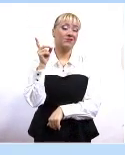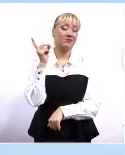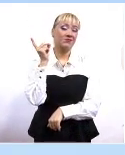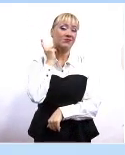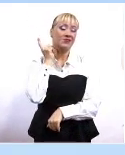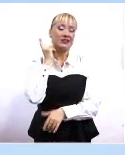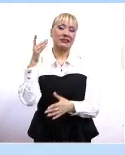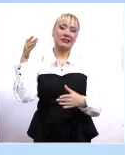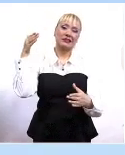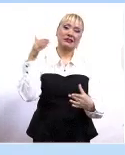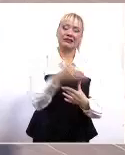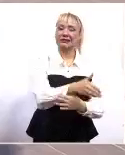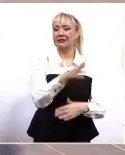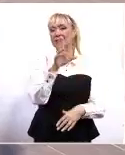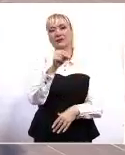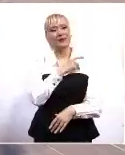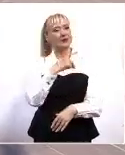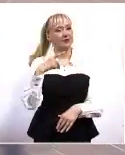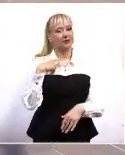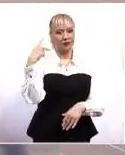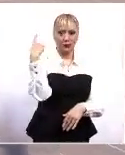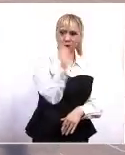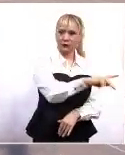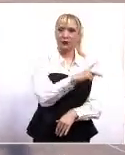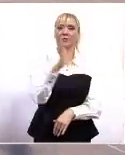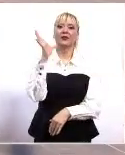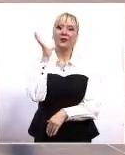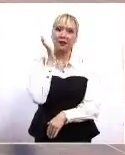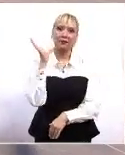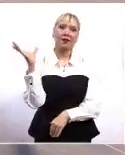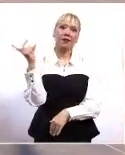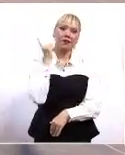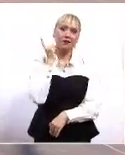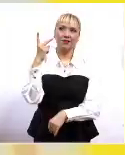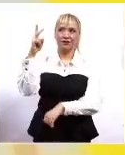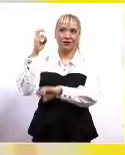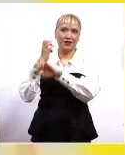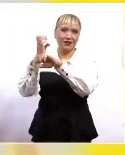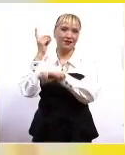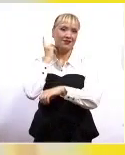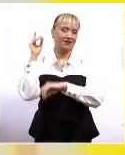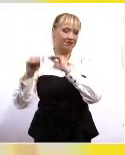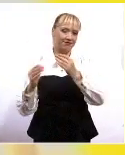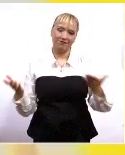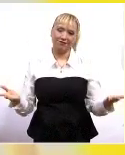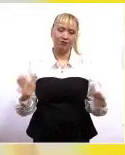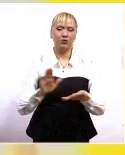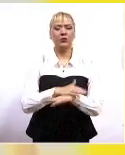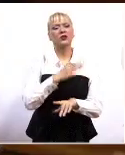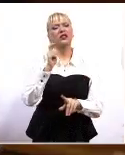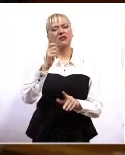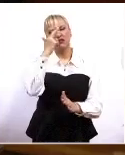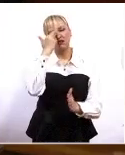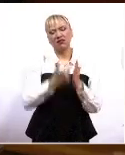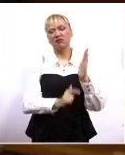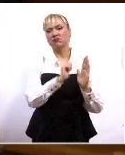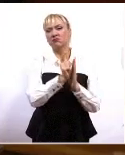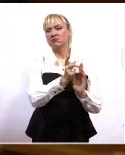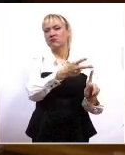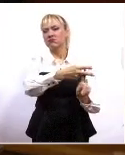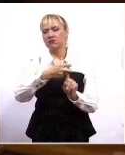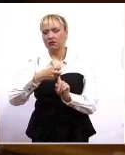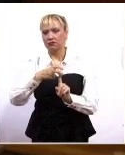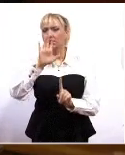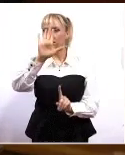invadió competencias del Congreso de la Unión al legislar sobre aspectos vinculados al delito de secuestro. El artículo